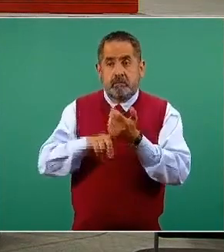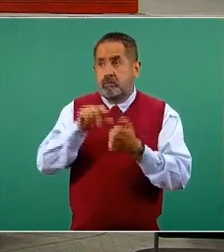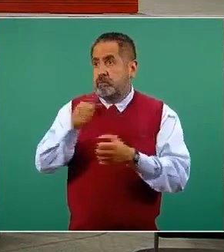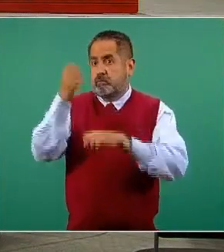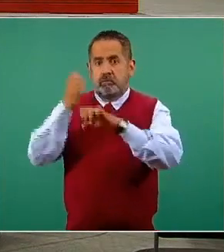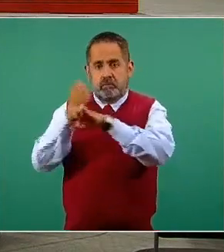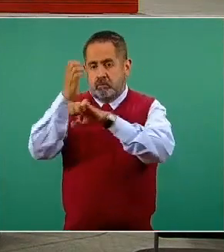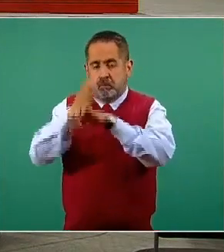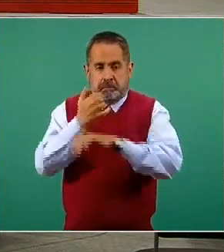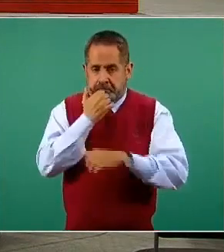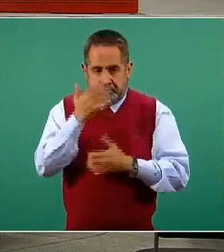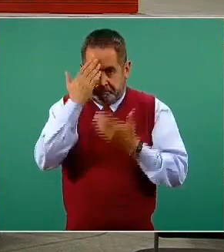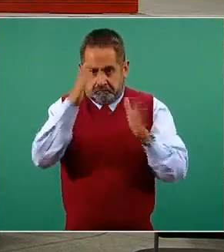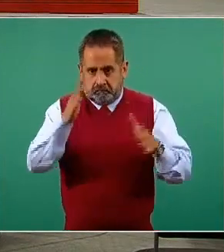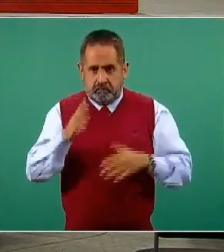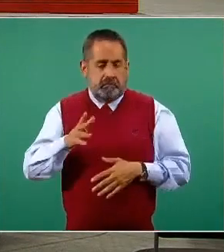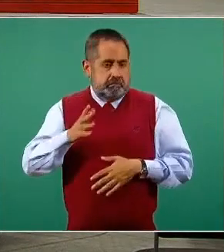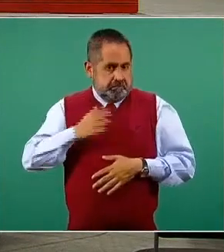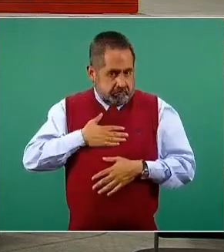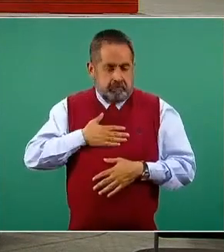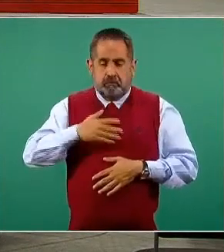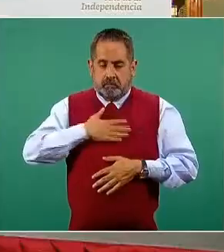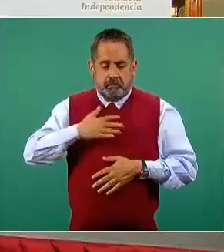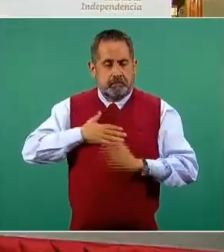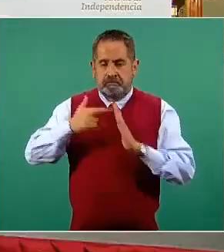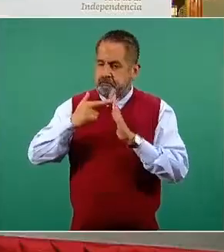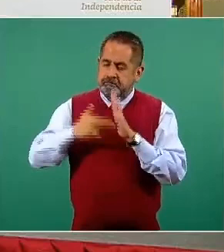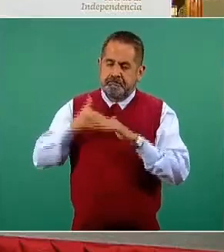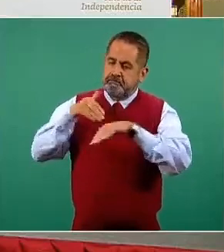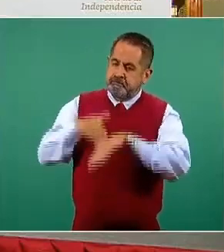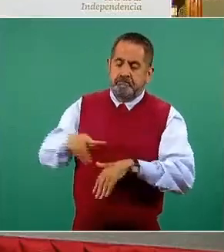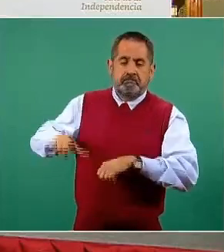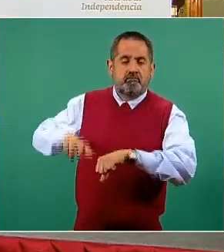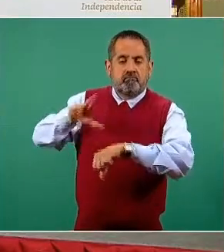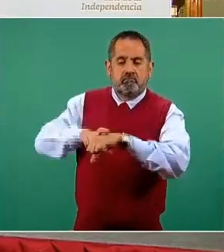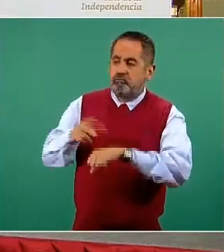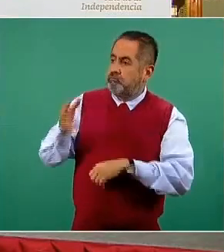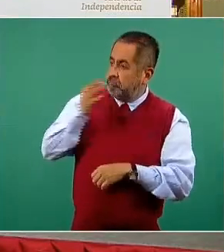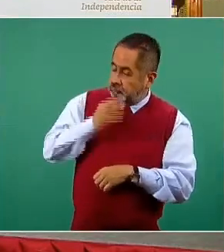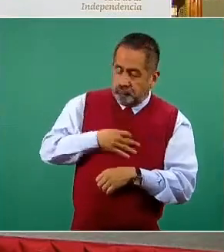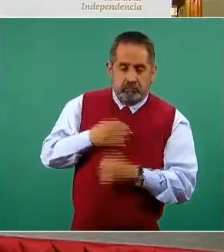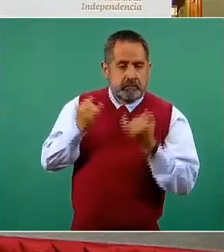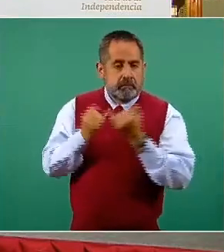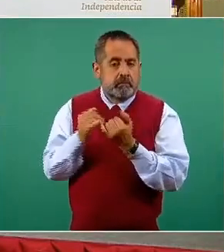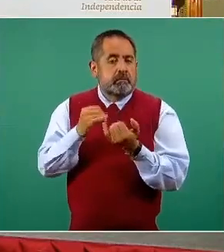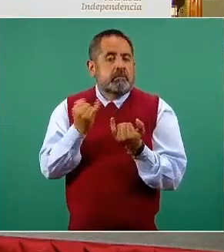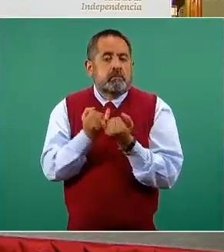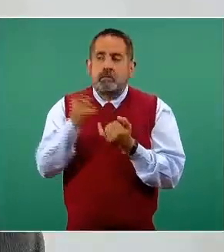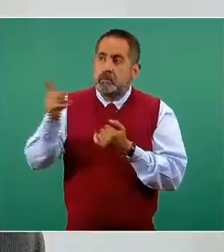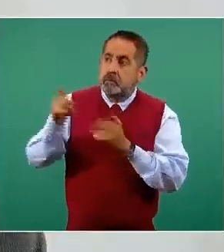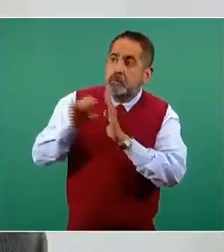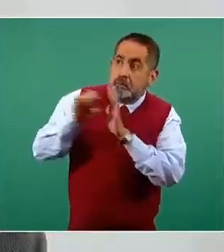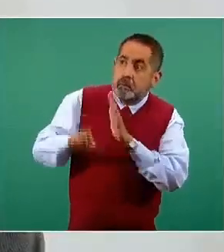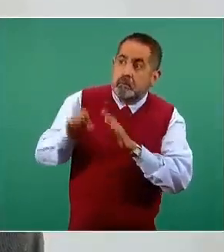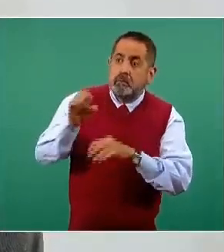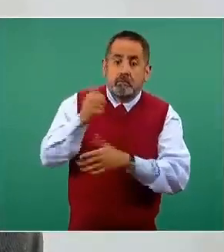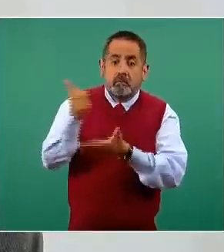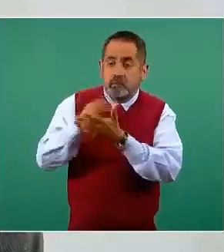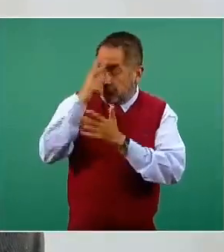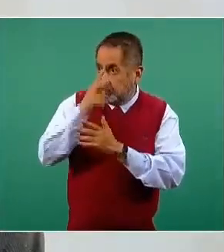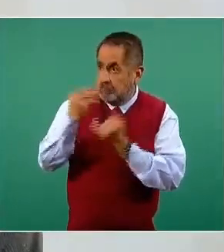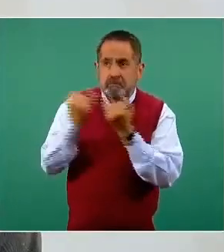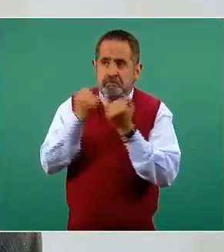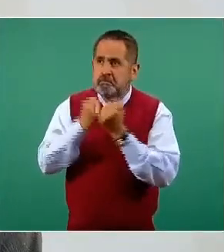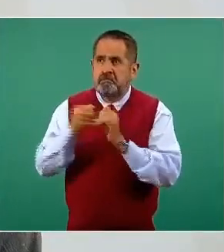estados, subsecretario, pero nosotros, siguiendo la instrucción del señor gobernador del estado y desde luego el ejemplo que ustedes marcaron, llevamos